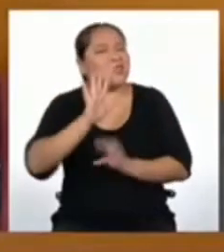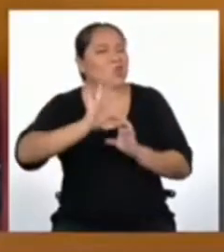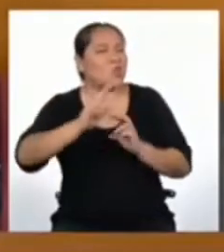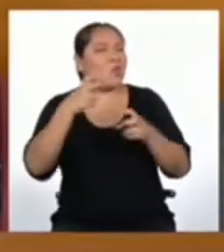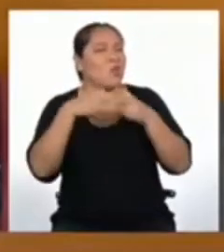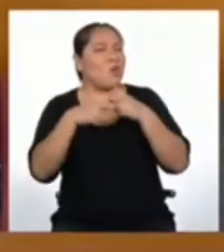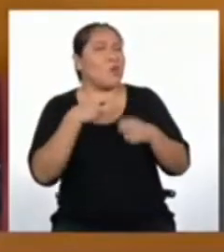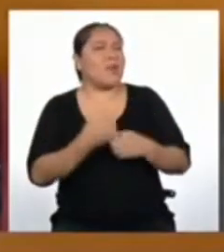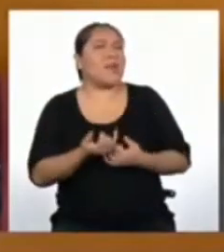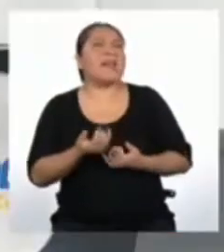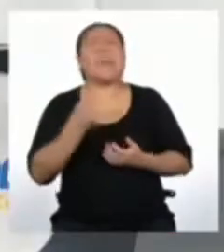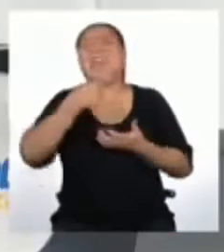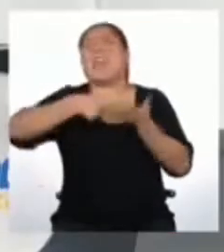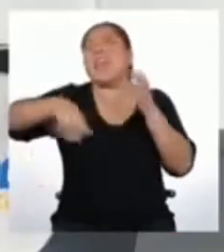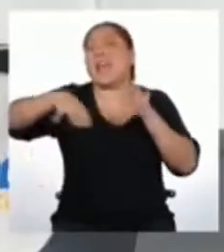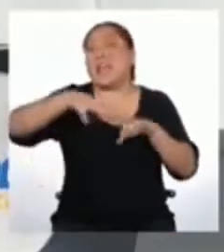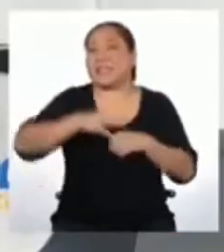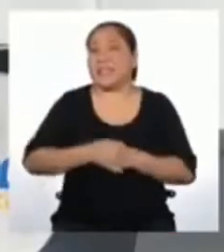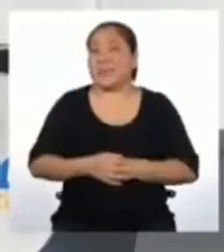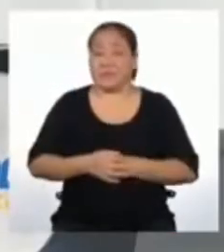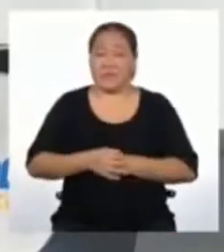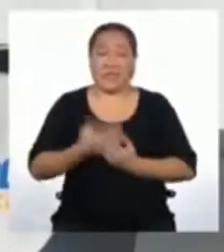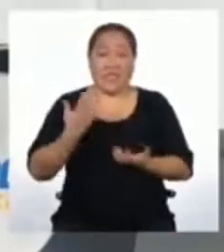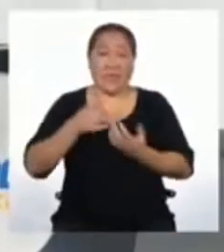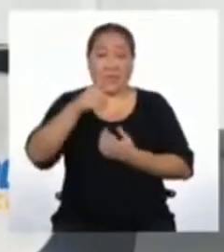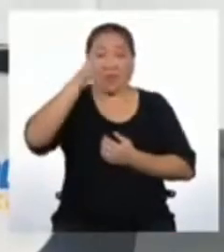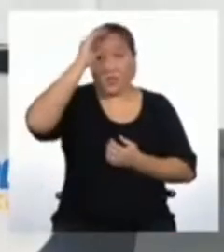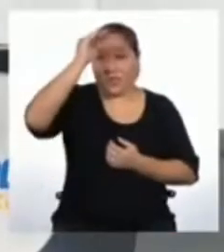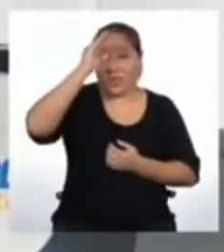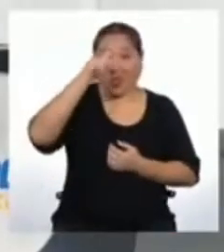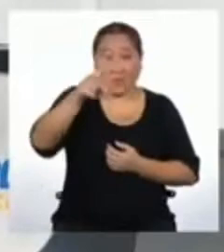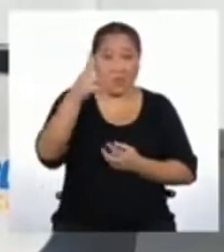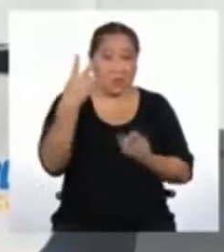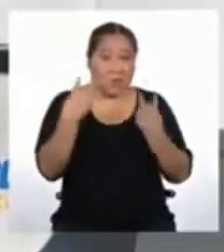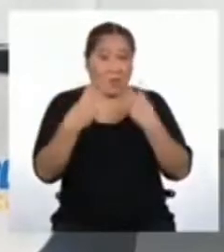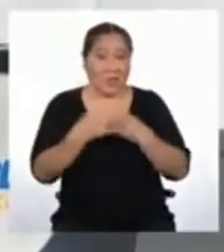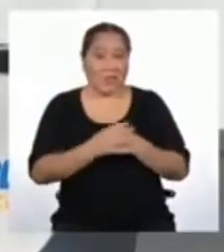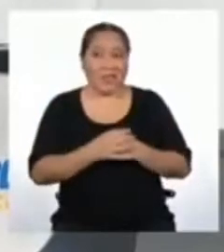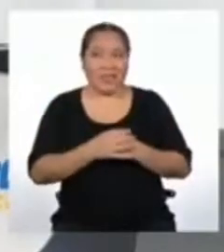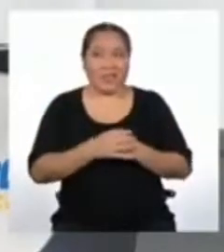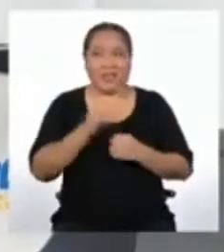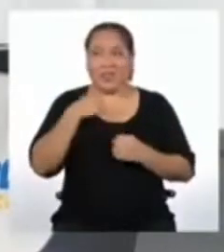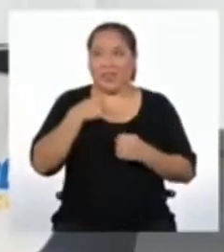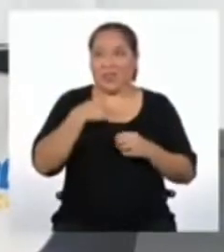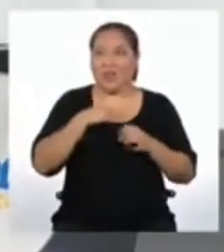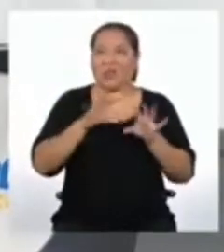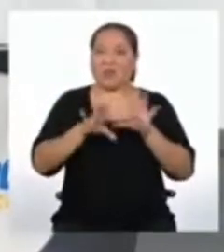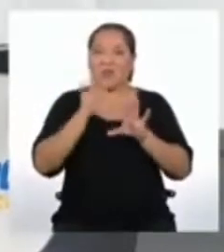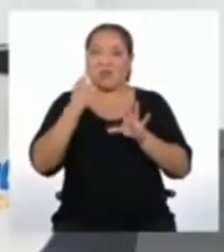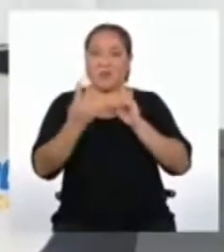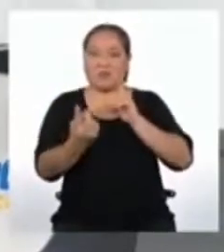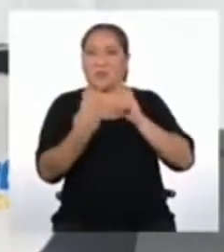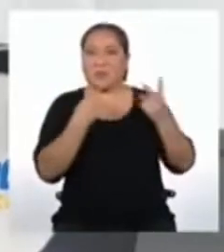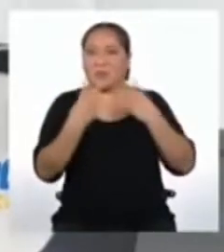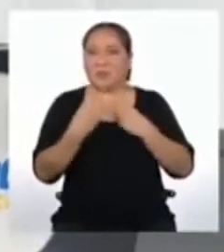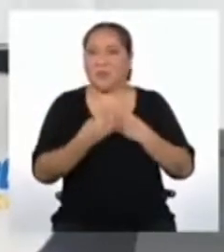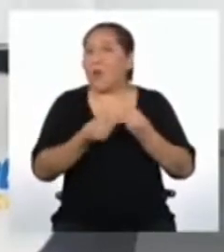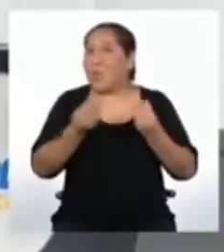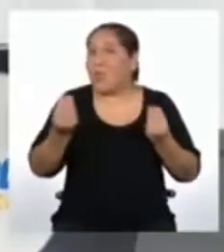problema? ¿A qué se dedica? Tal vez las chicas y chicos ya hayan adivinado por cómo me encontraron temprano. Con un montón de...